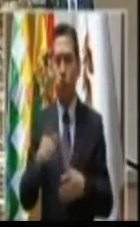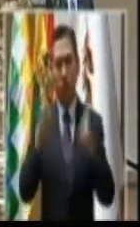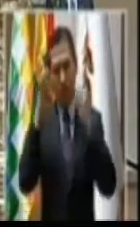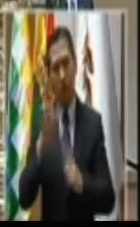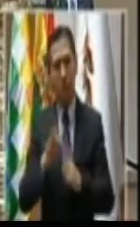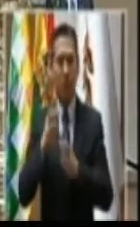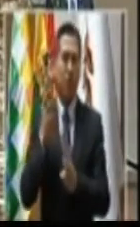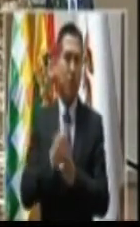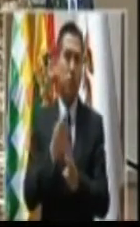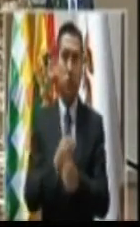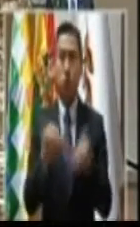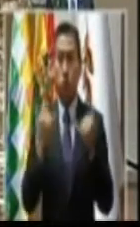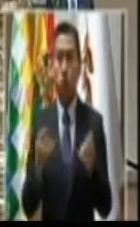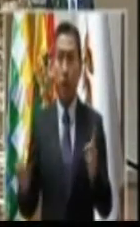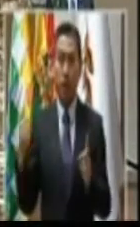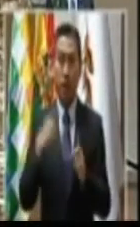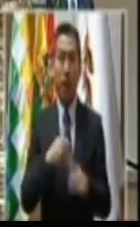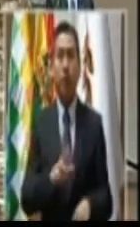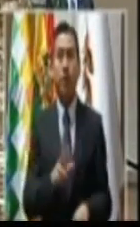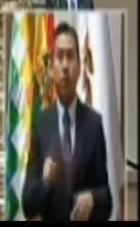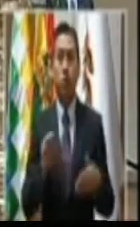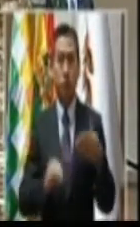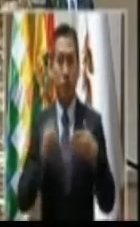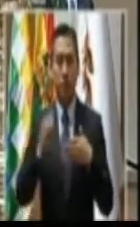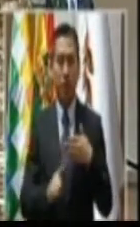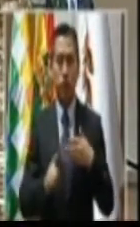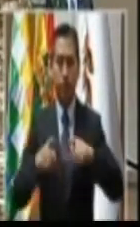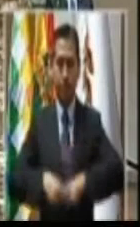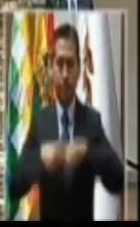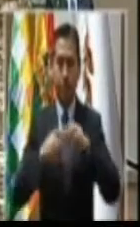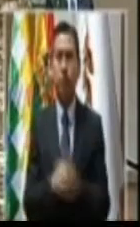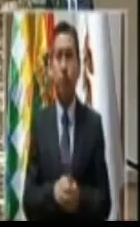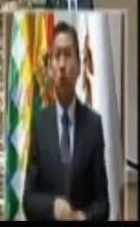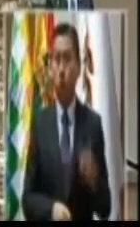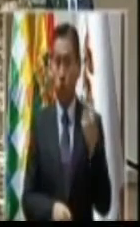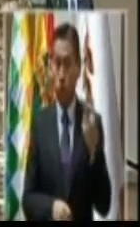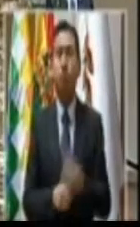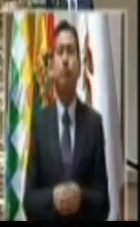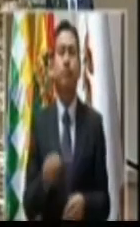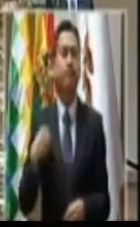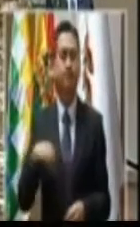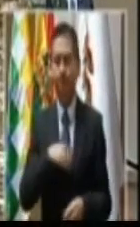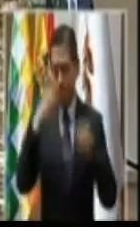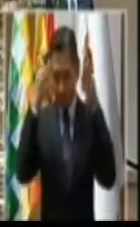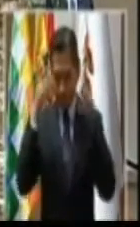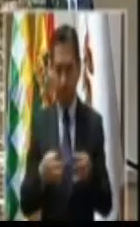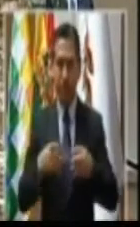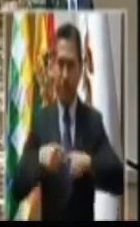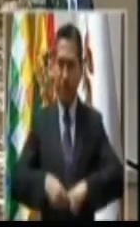dirán, pero tenemos el tema de salud. Sí, definitivamente. Pero el gobierno actual, más las